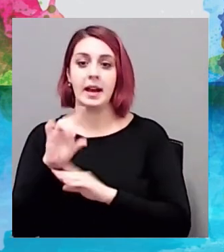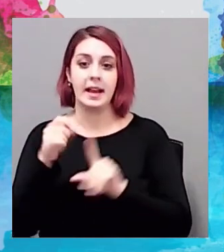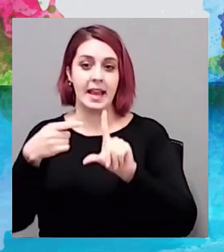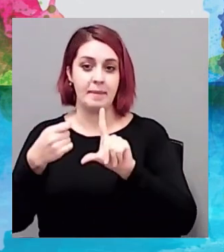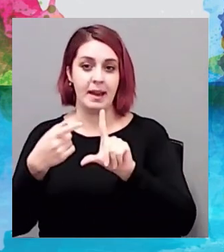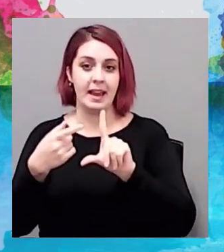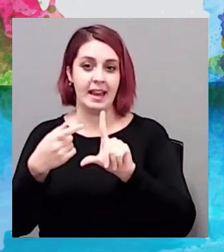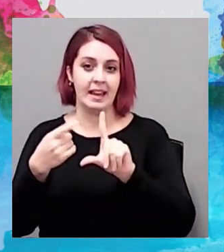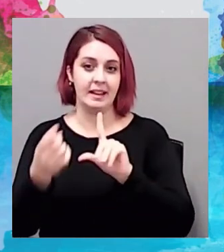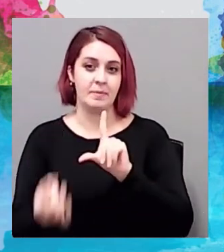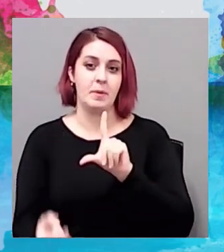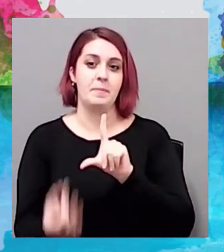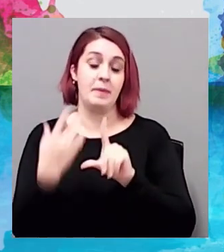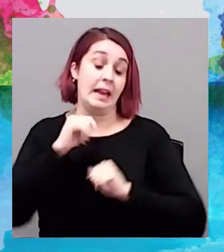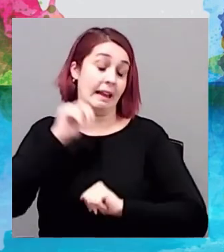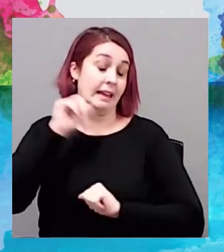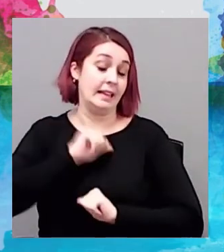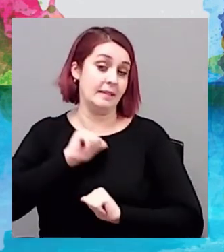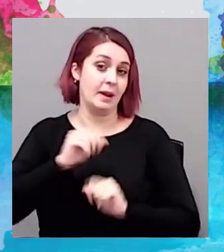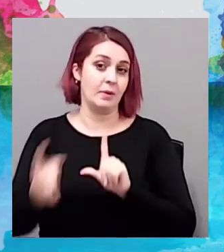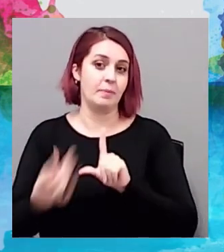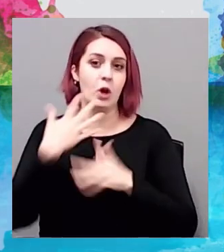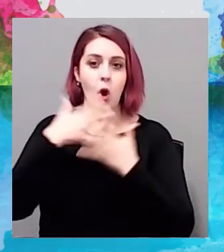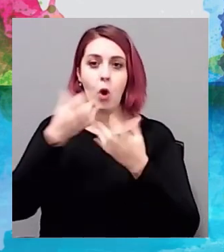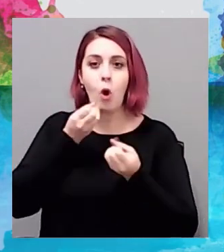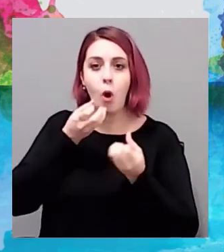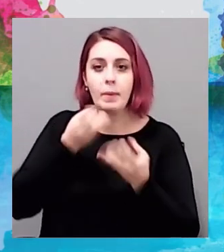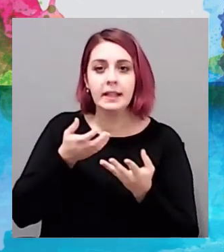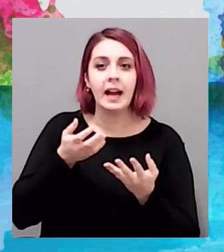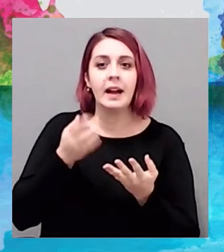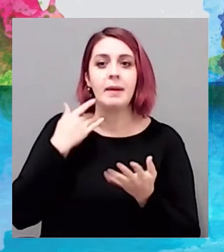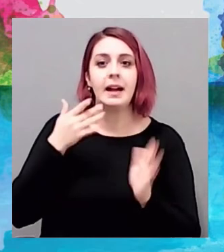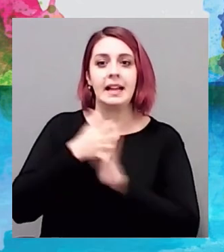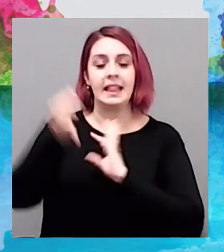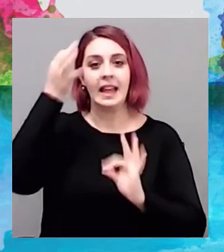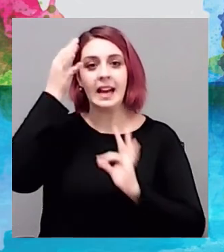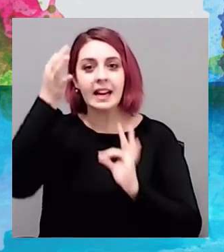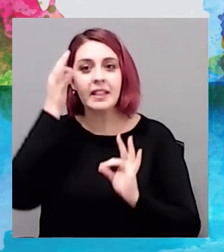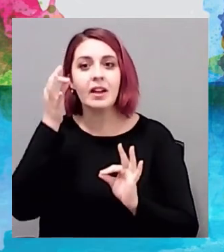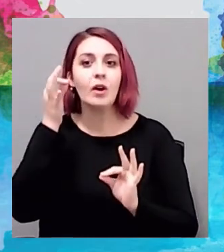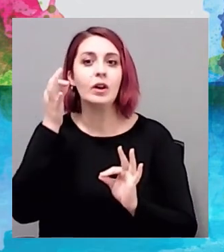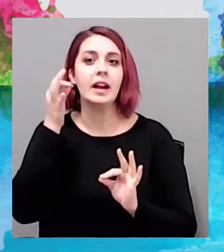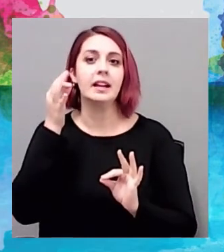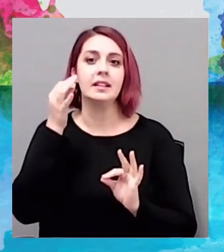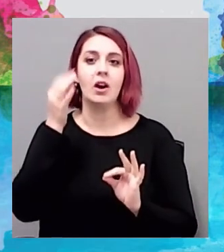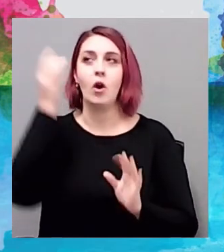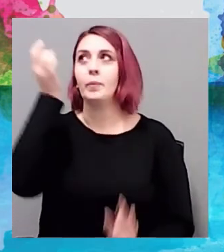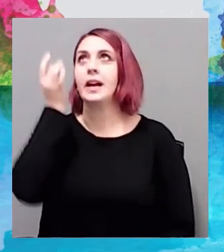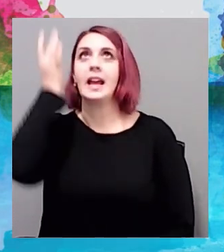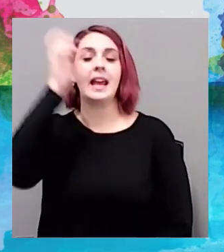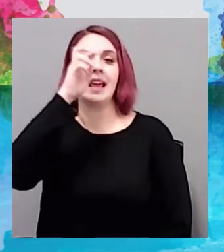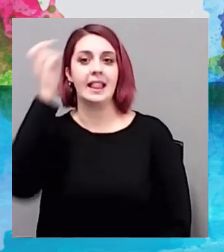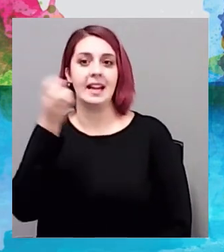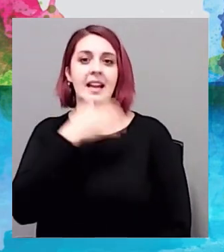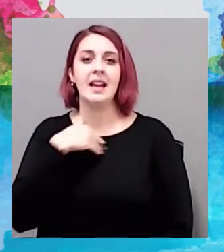me mandéis con vuestros comentarios y con vuestras descripciones y vuestras ideas, me gustaría eso,